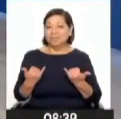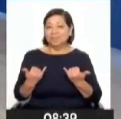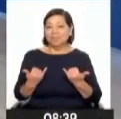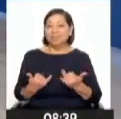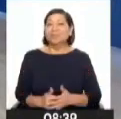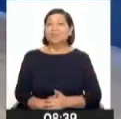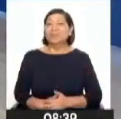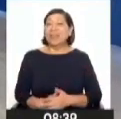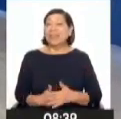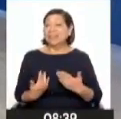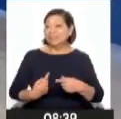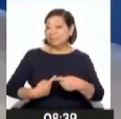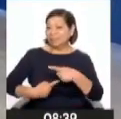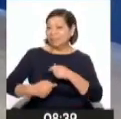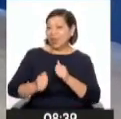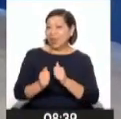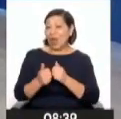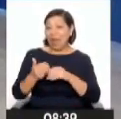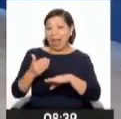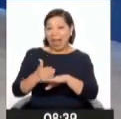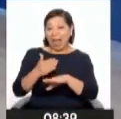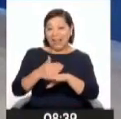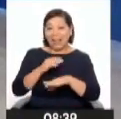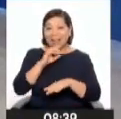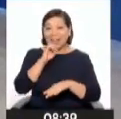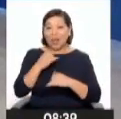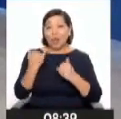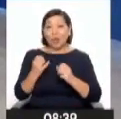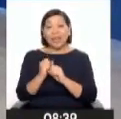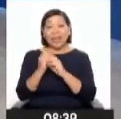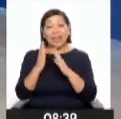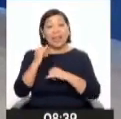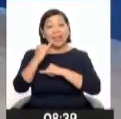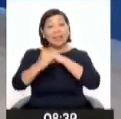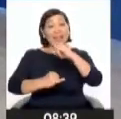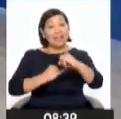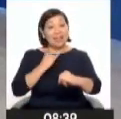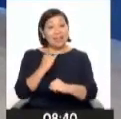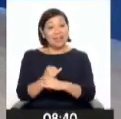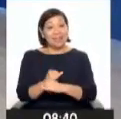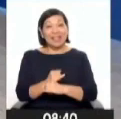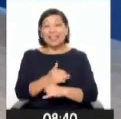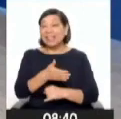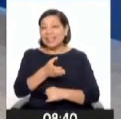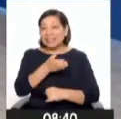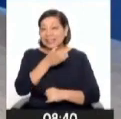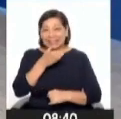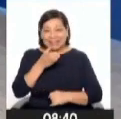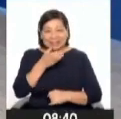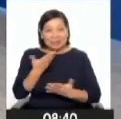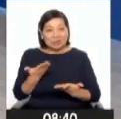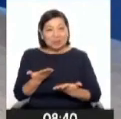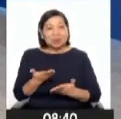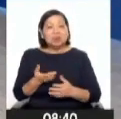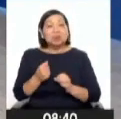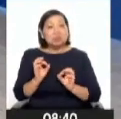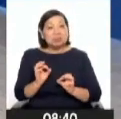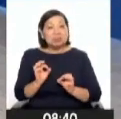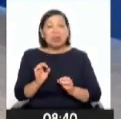8:39 de la mañana y regresamos con lo anunciado. Hoy es el Día Internacional de la Cerveza, una